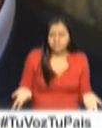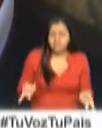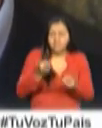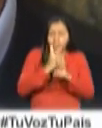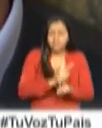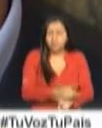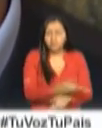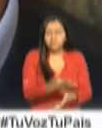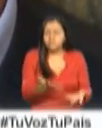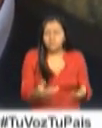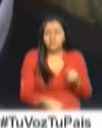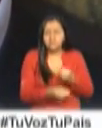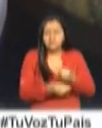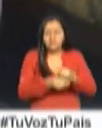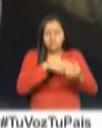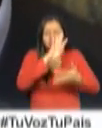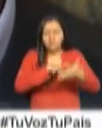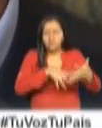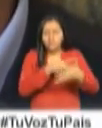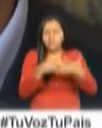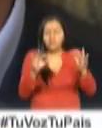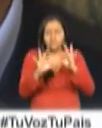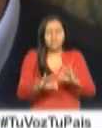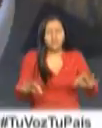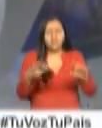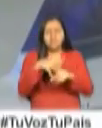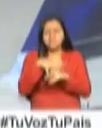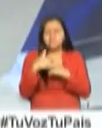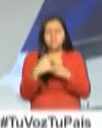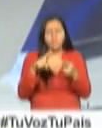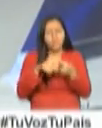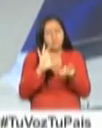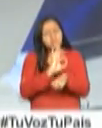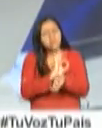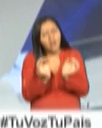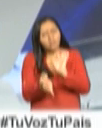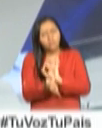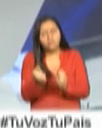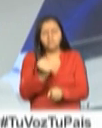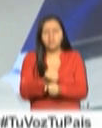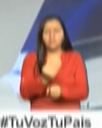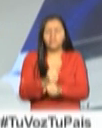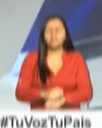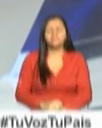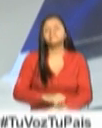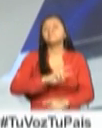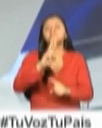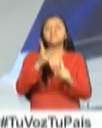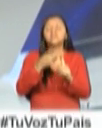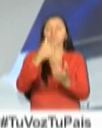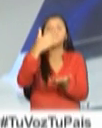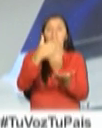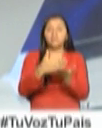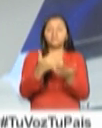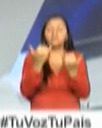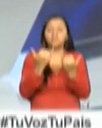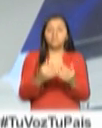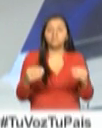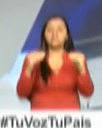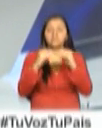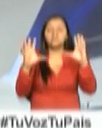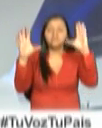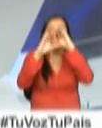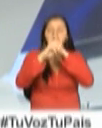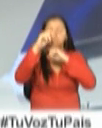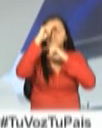desprotegidos, trabajando sin horario, prácticamente en condiciones de esclavitud. Y es tiempo para un segundo corte en su emisión